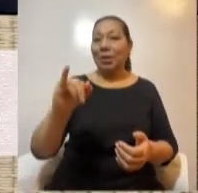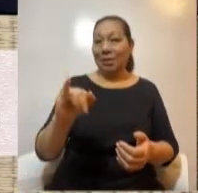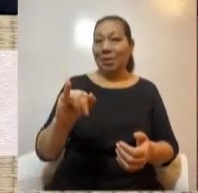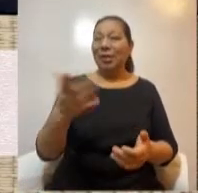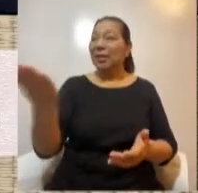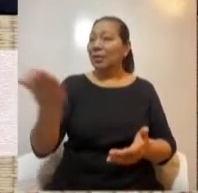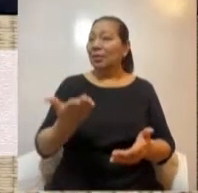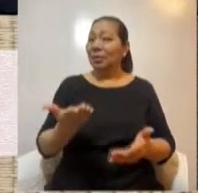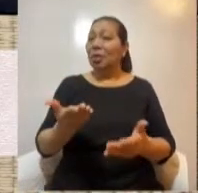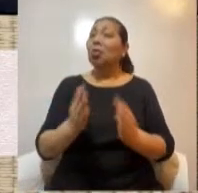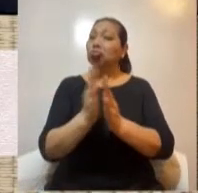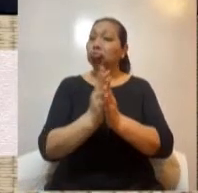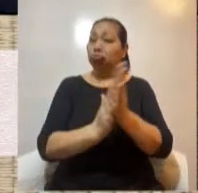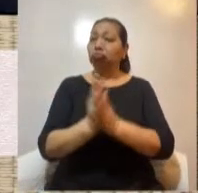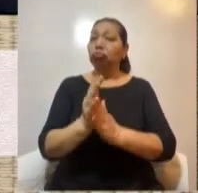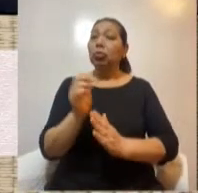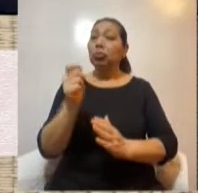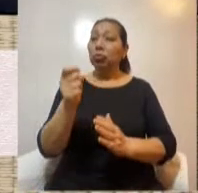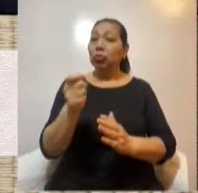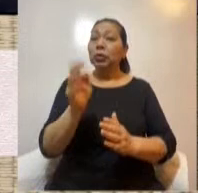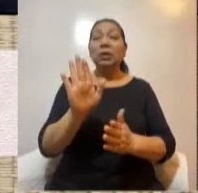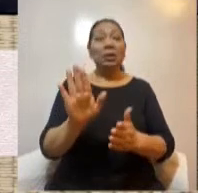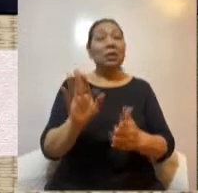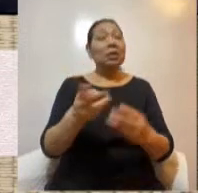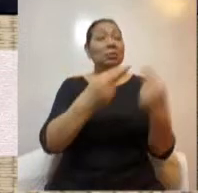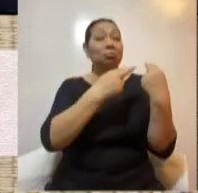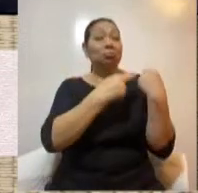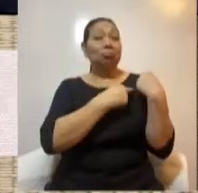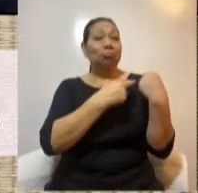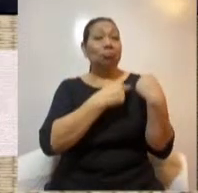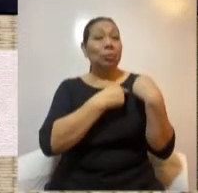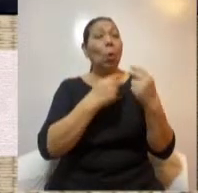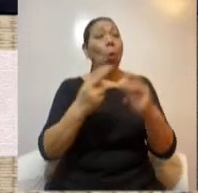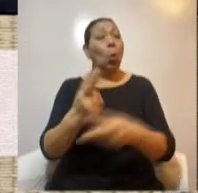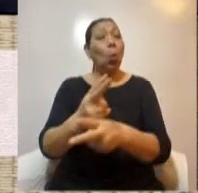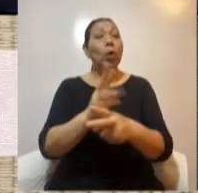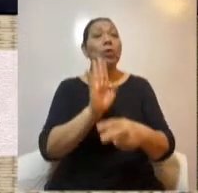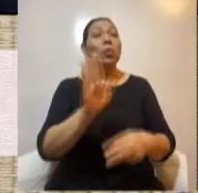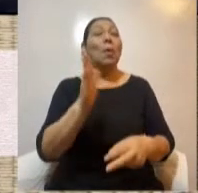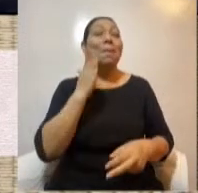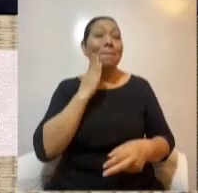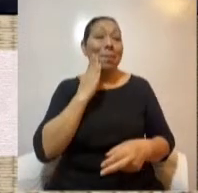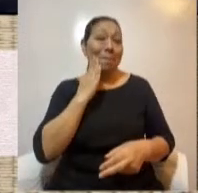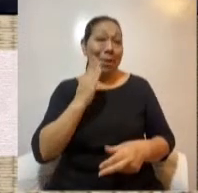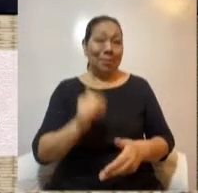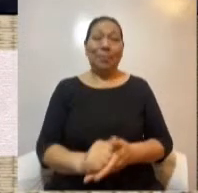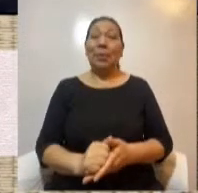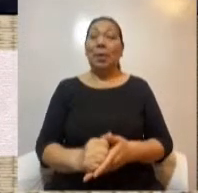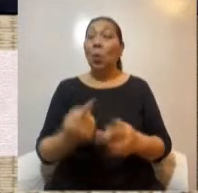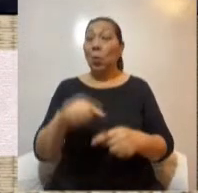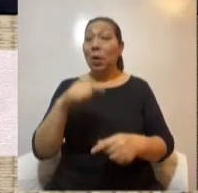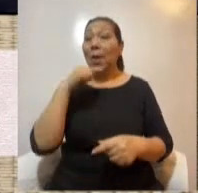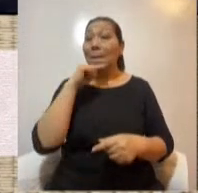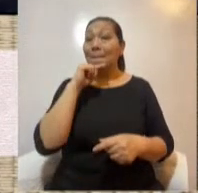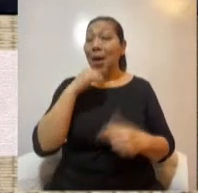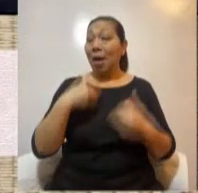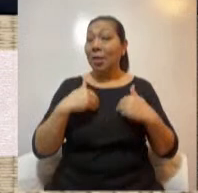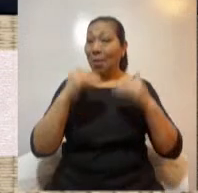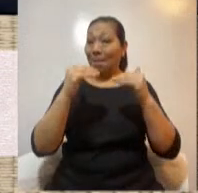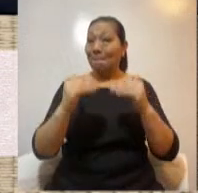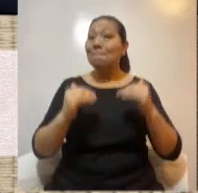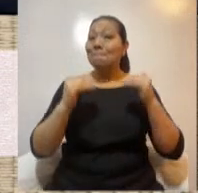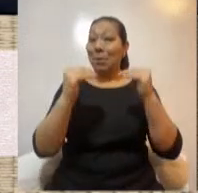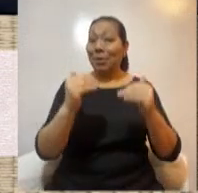quien había solicitado dicho beneficio debido a que se encargaba del cuidado de su madre, una mujer